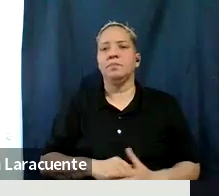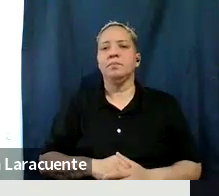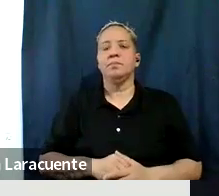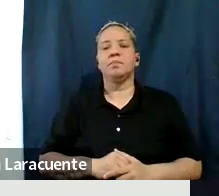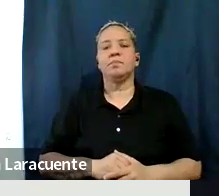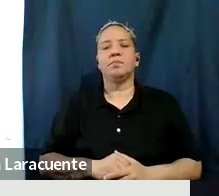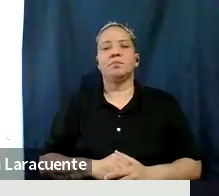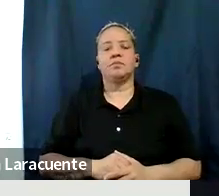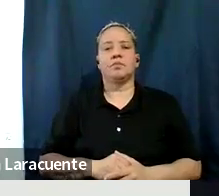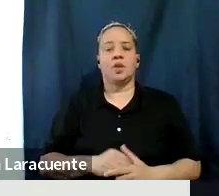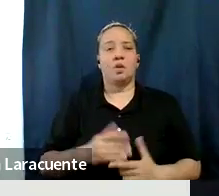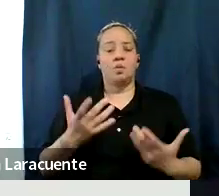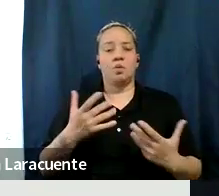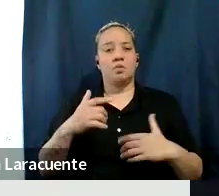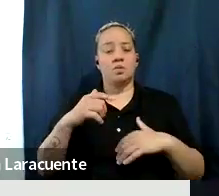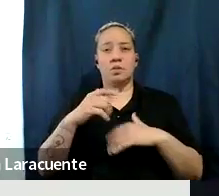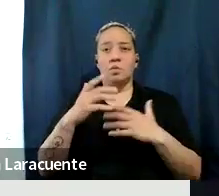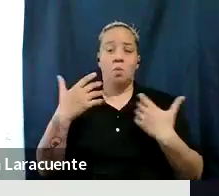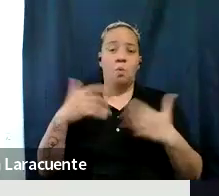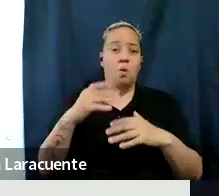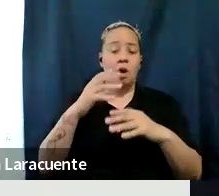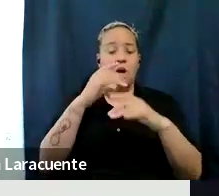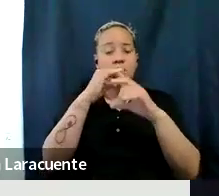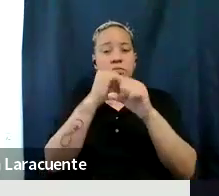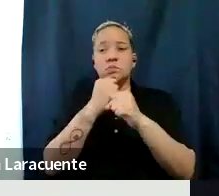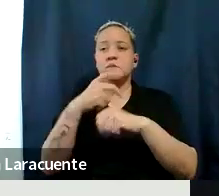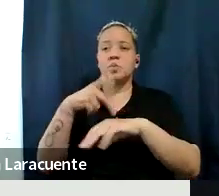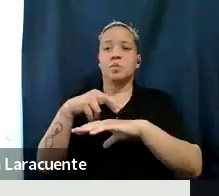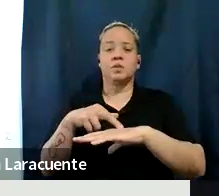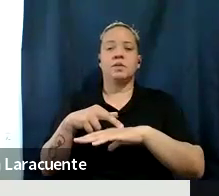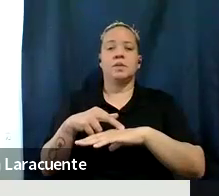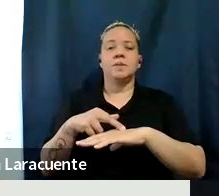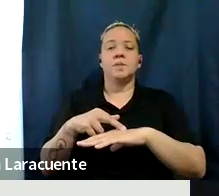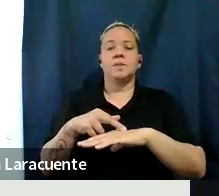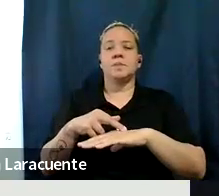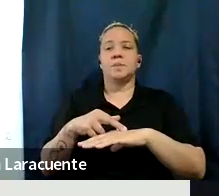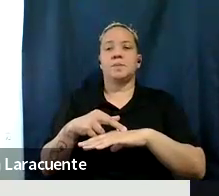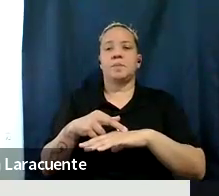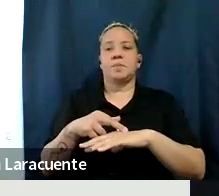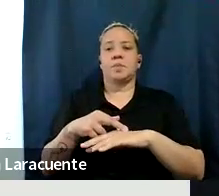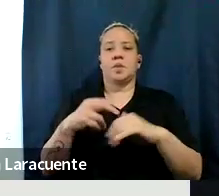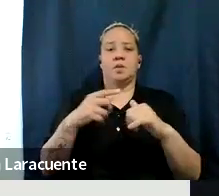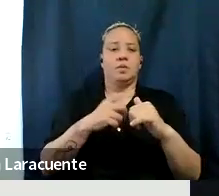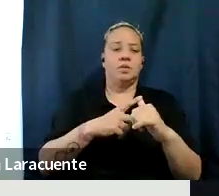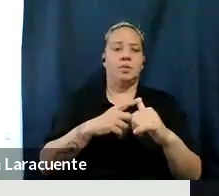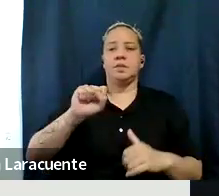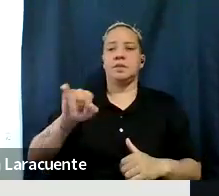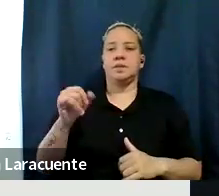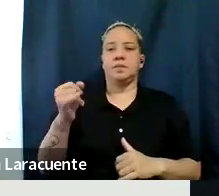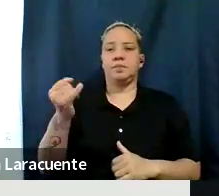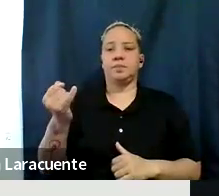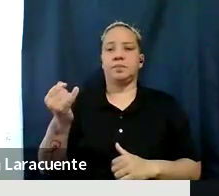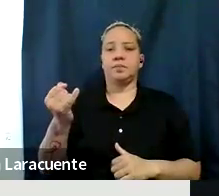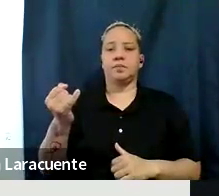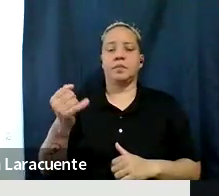sentirá hechizado Juan Ramón Jiménez por Puerto Rico, y primeramente por San Juan de Puerto Rico, que en